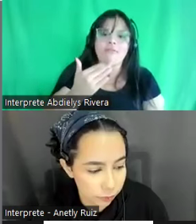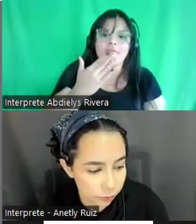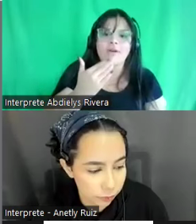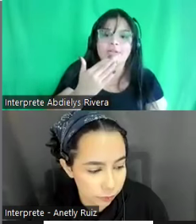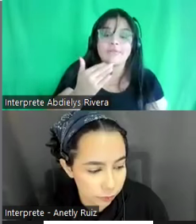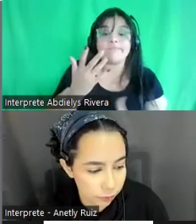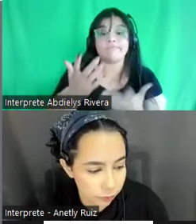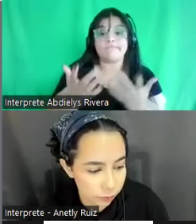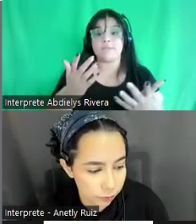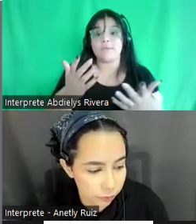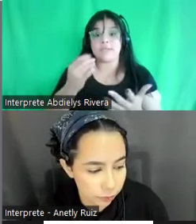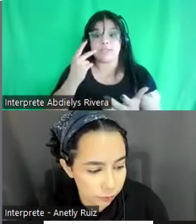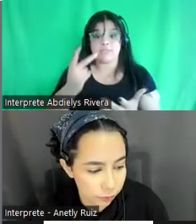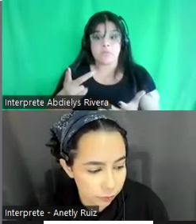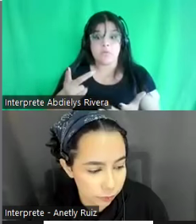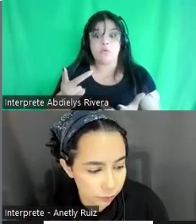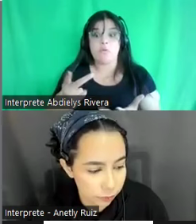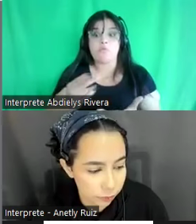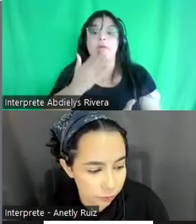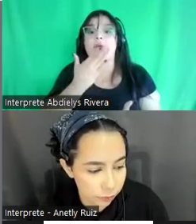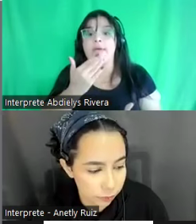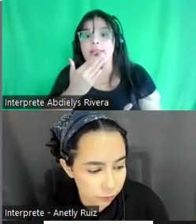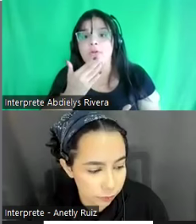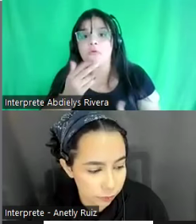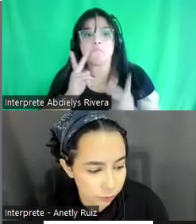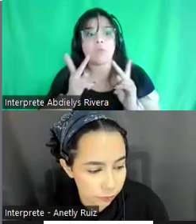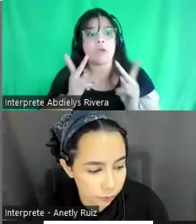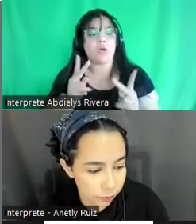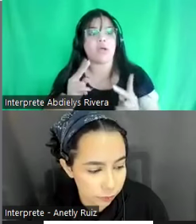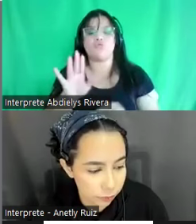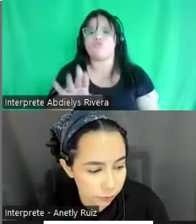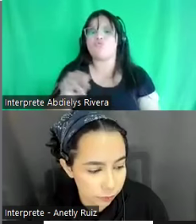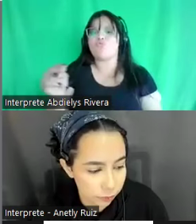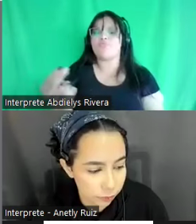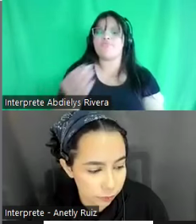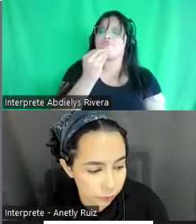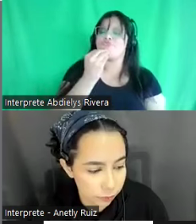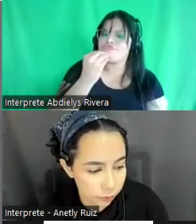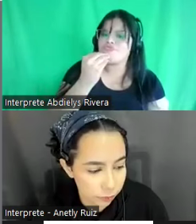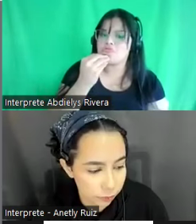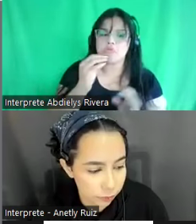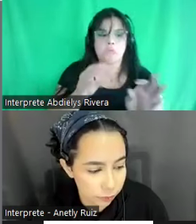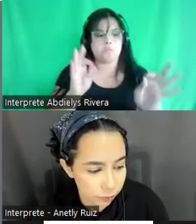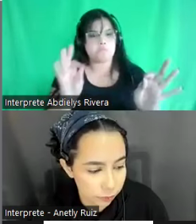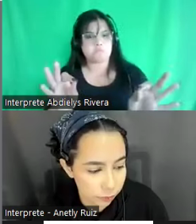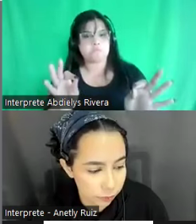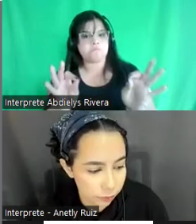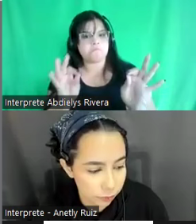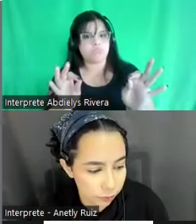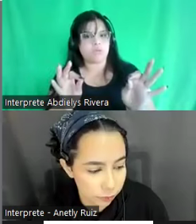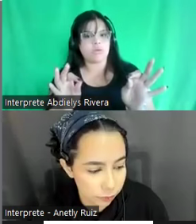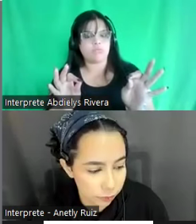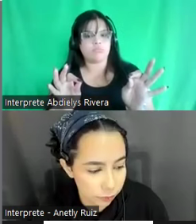Si un paciente diabético se mantiene, ¿verdad?, bastante, mantiene una nutrición bastante buena. Si el